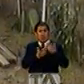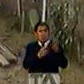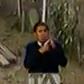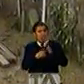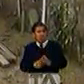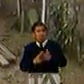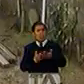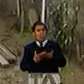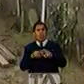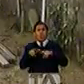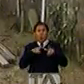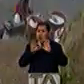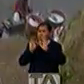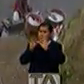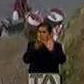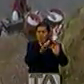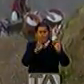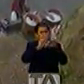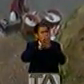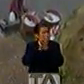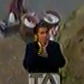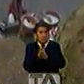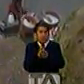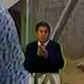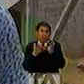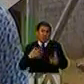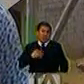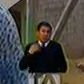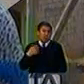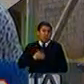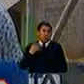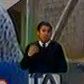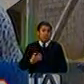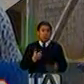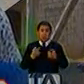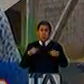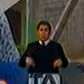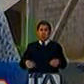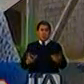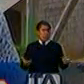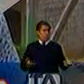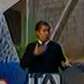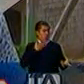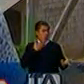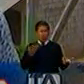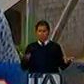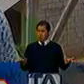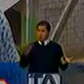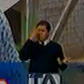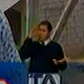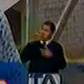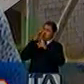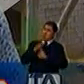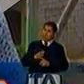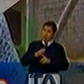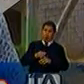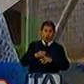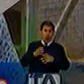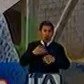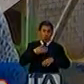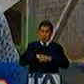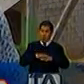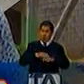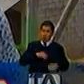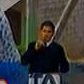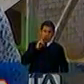obras y sienten que están abandonados de las autoridades. Realmente nos preguntamos, a veces no sabemos si es porque somos afro o cuál sea el